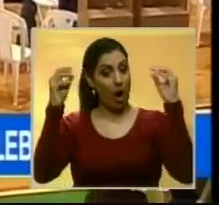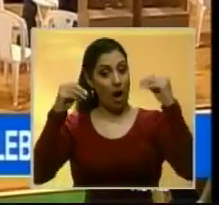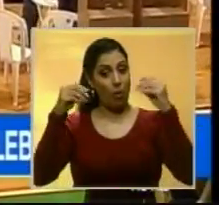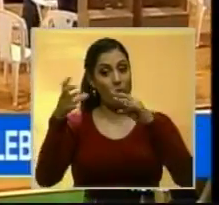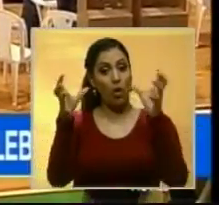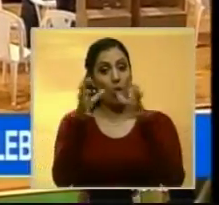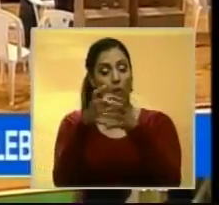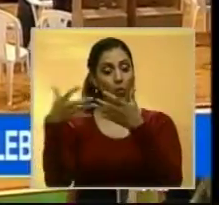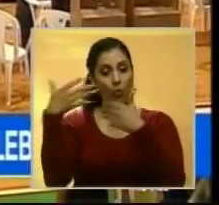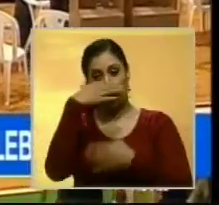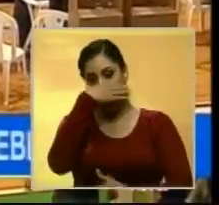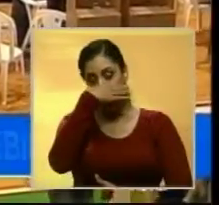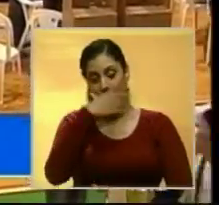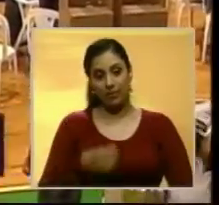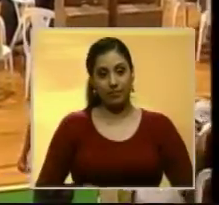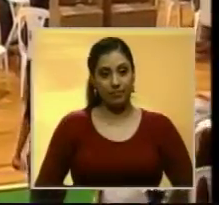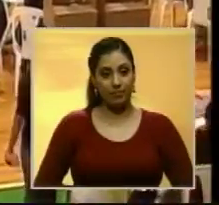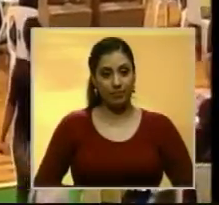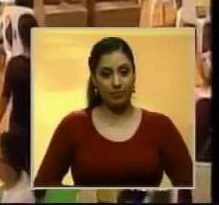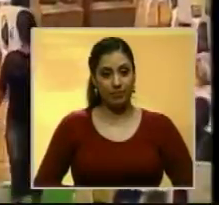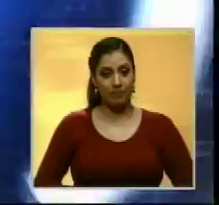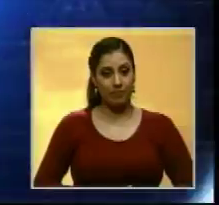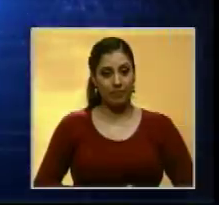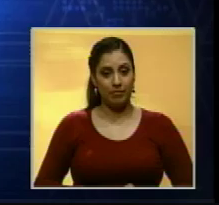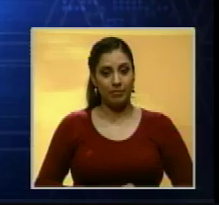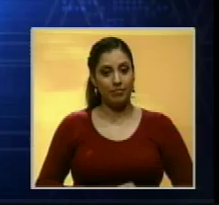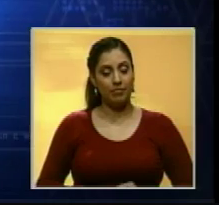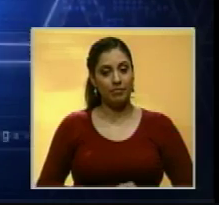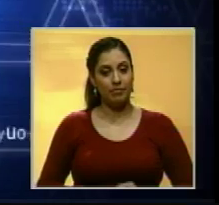con el grupo guerrillero.